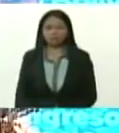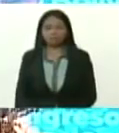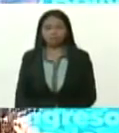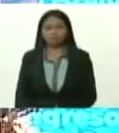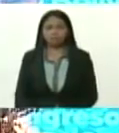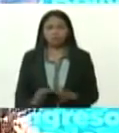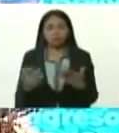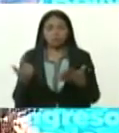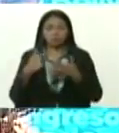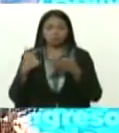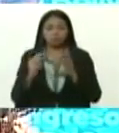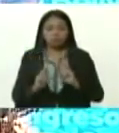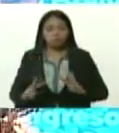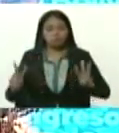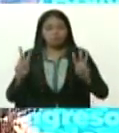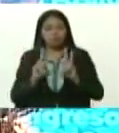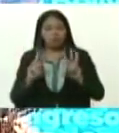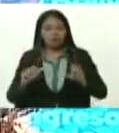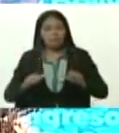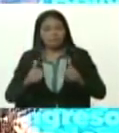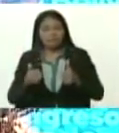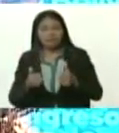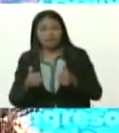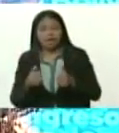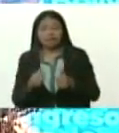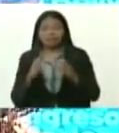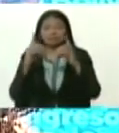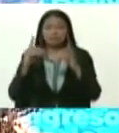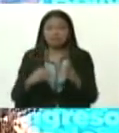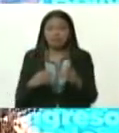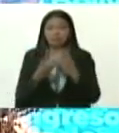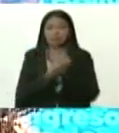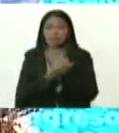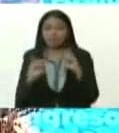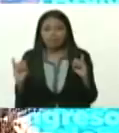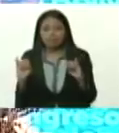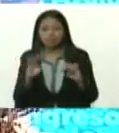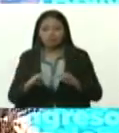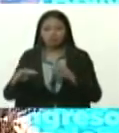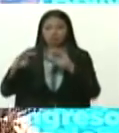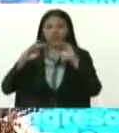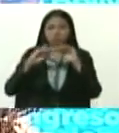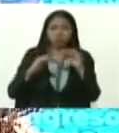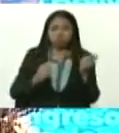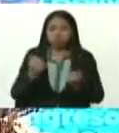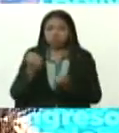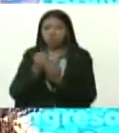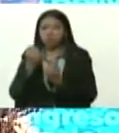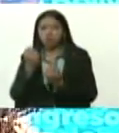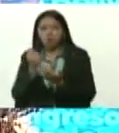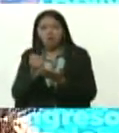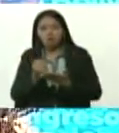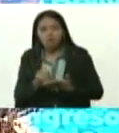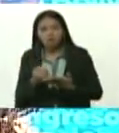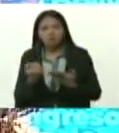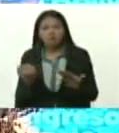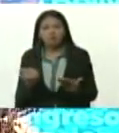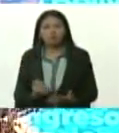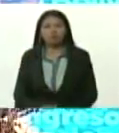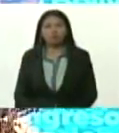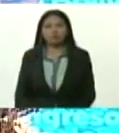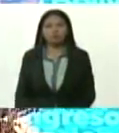¿Cuáles son sus valores fundamentales de dignidad, independencia, igualdad, solidaridad?